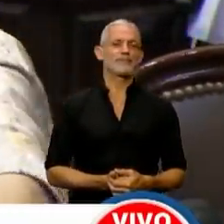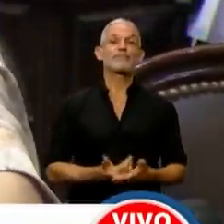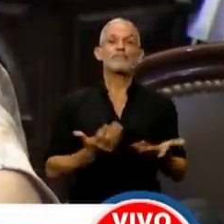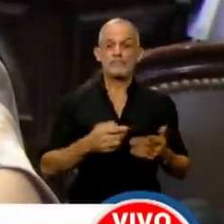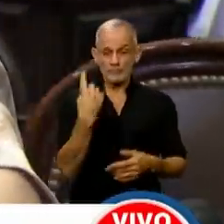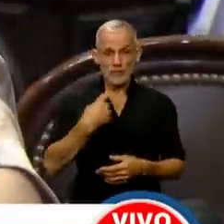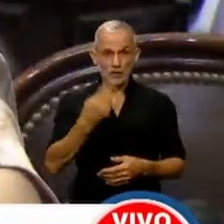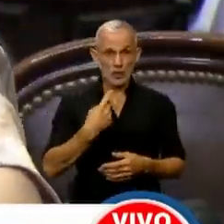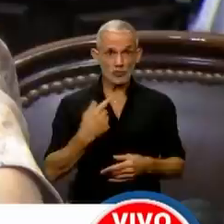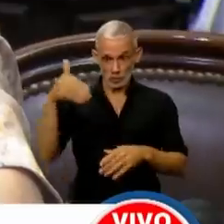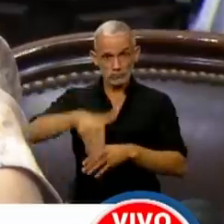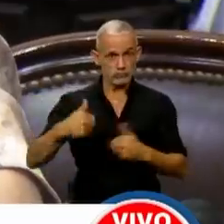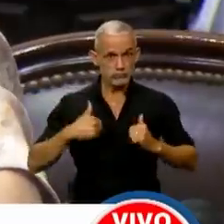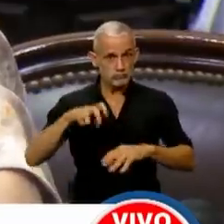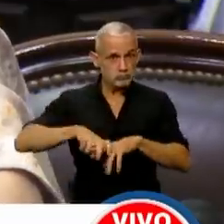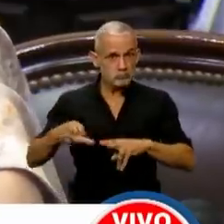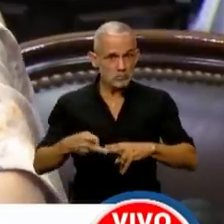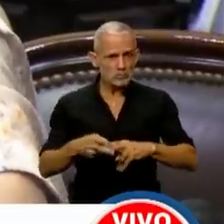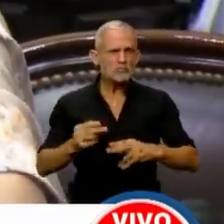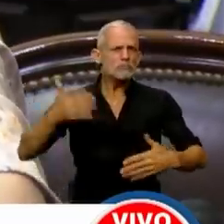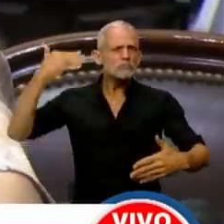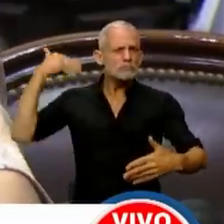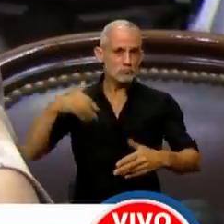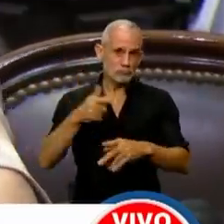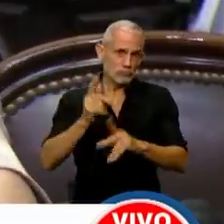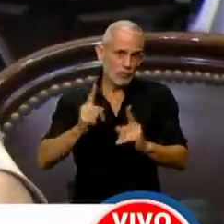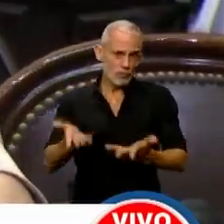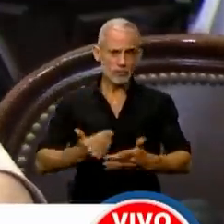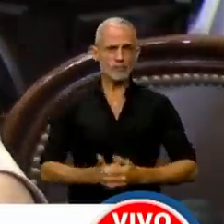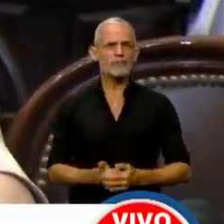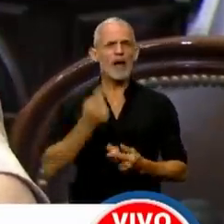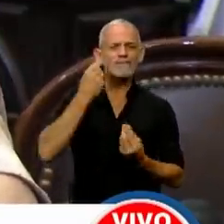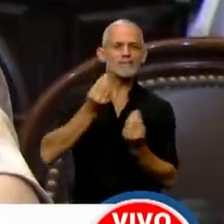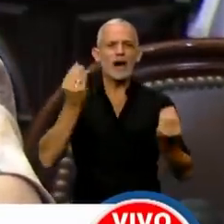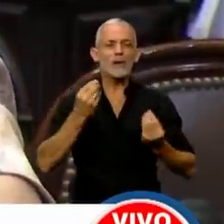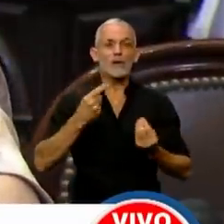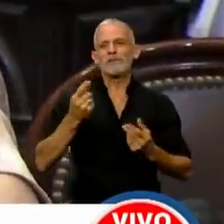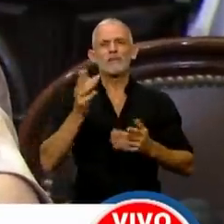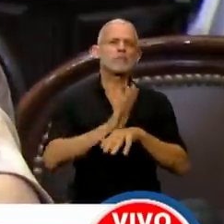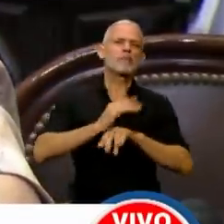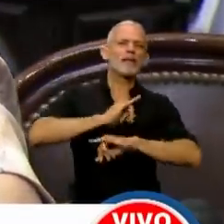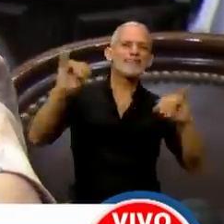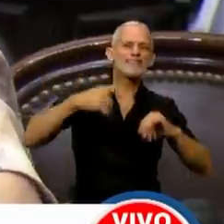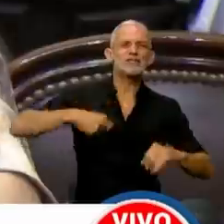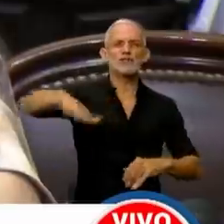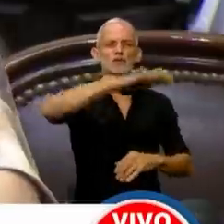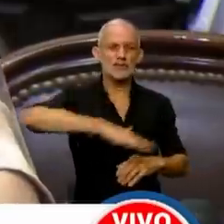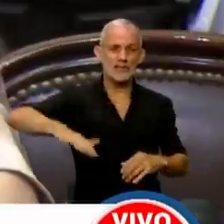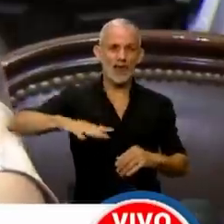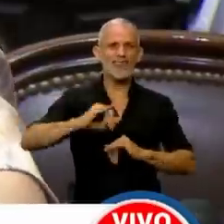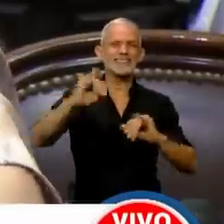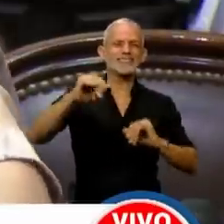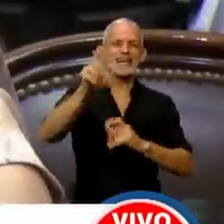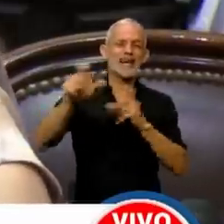Y nosotros estamos acá, señor presidente, como hace mucho tiempo, tratando de decirle a la sociedad que la